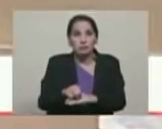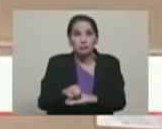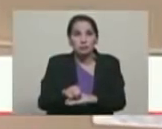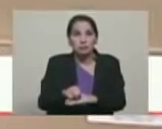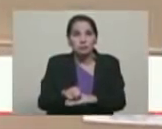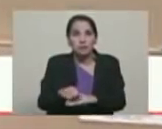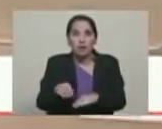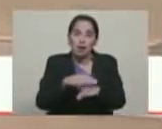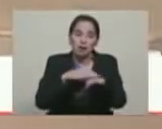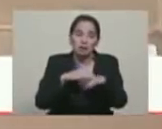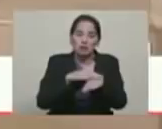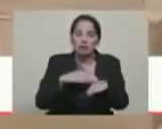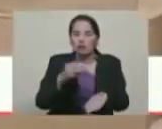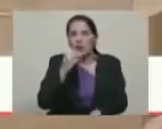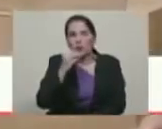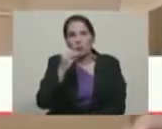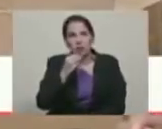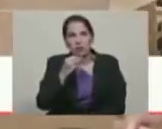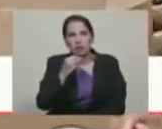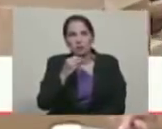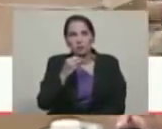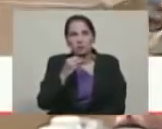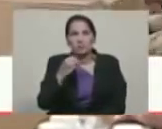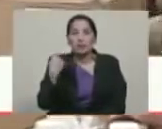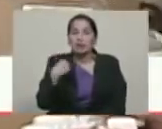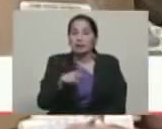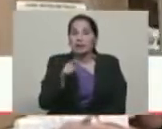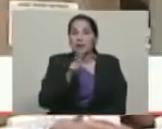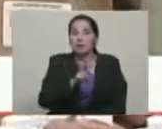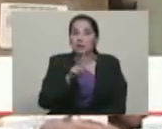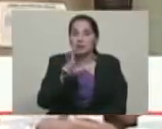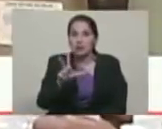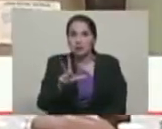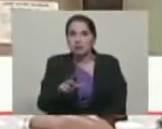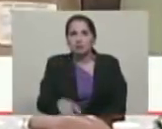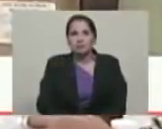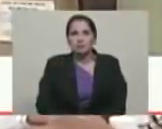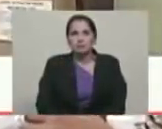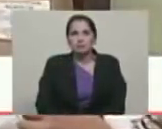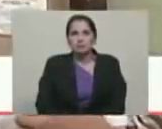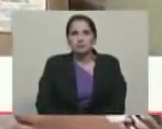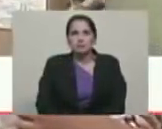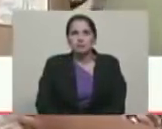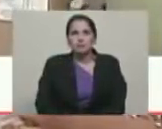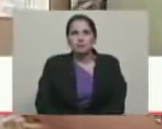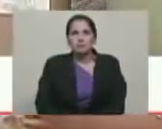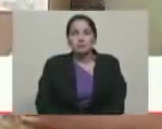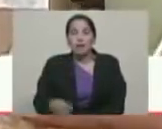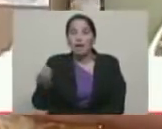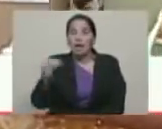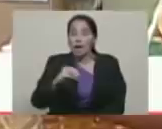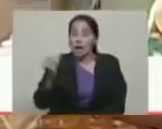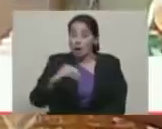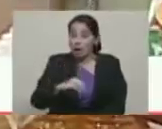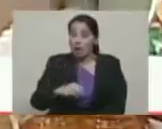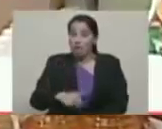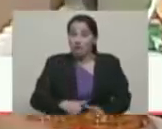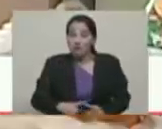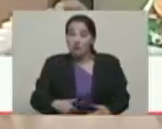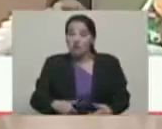de Alimentación tiene 23. Quiere decir que ahora se van a sumar en un solo